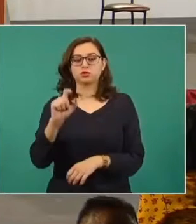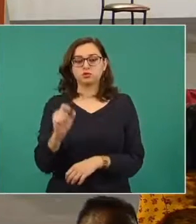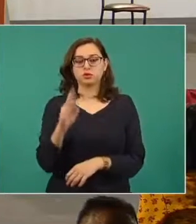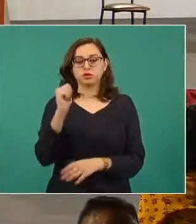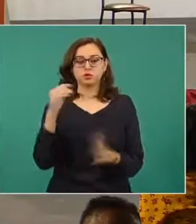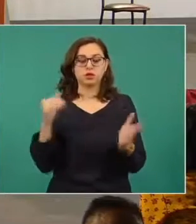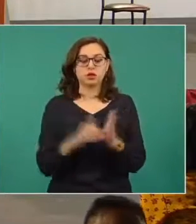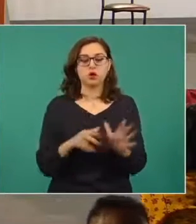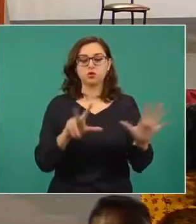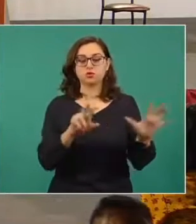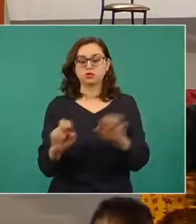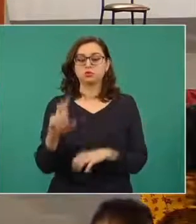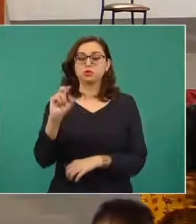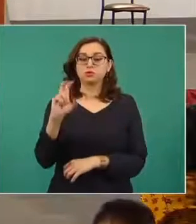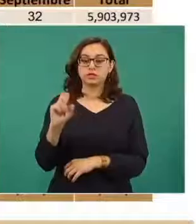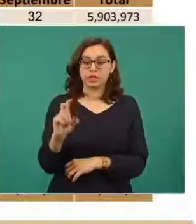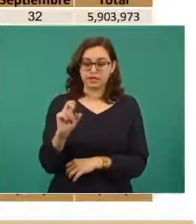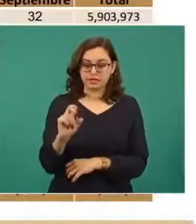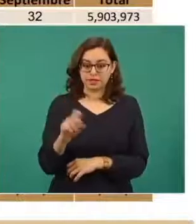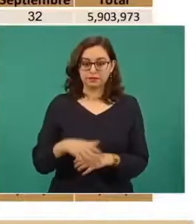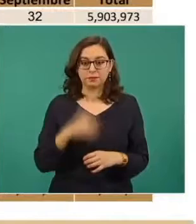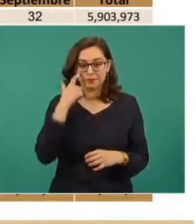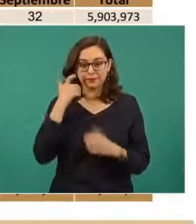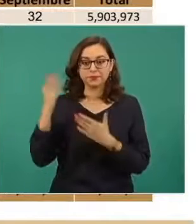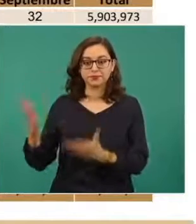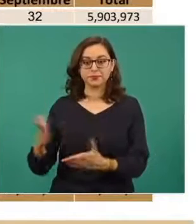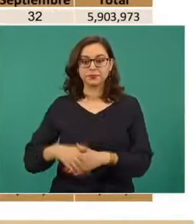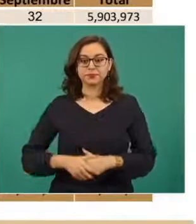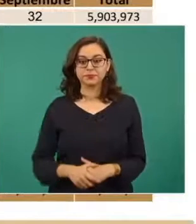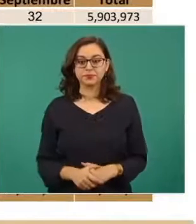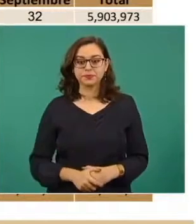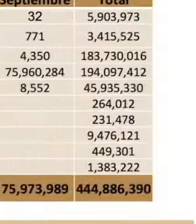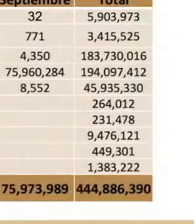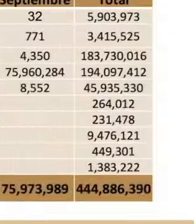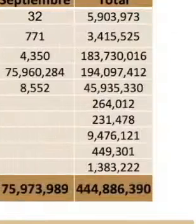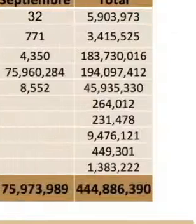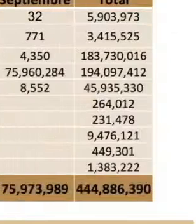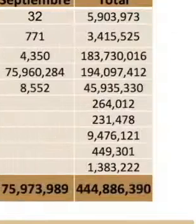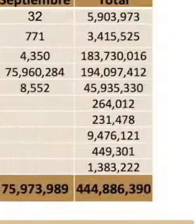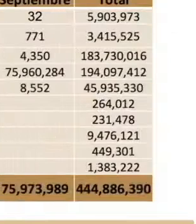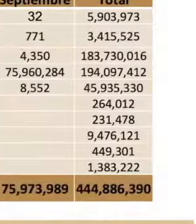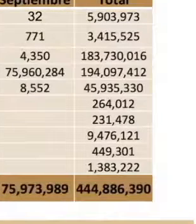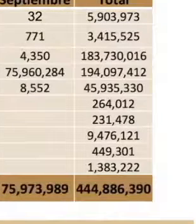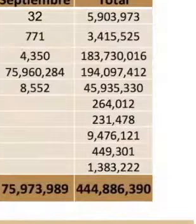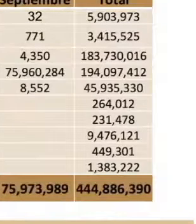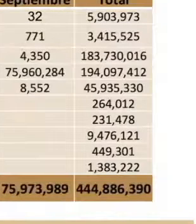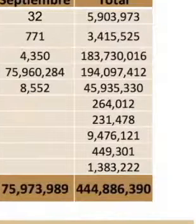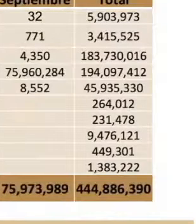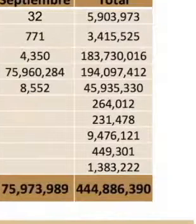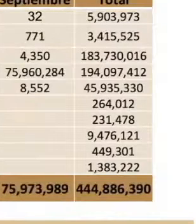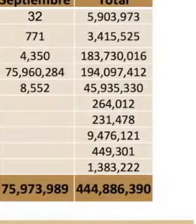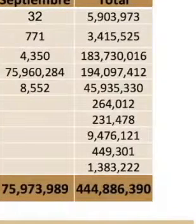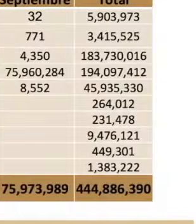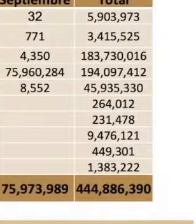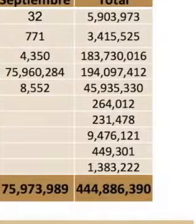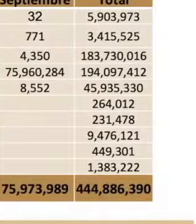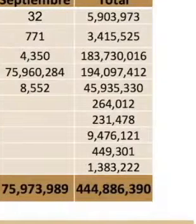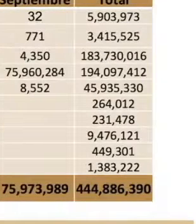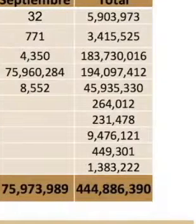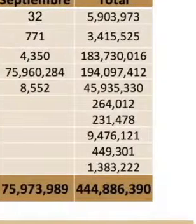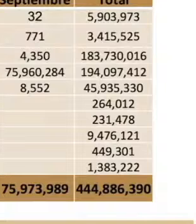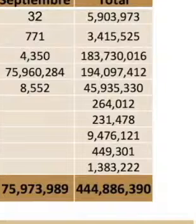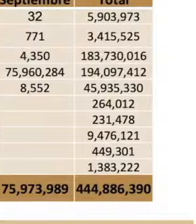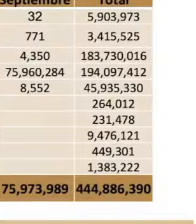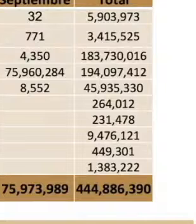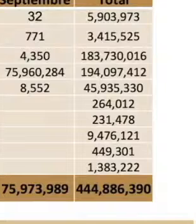830 piezas, a lo que en la última y patriótica semana se agregaron 44 millones